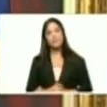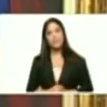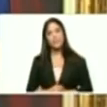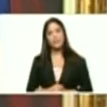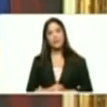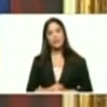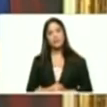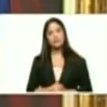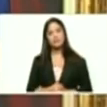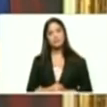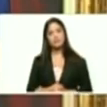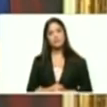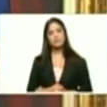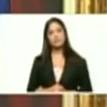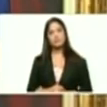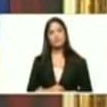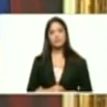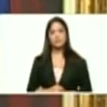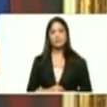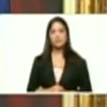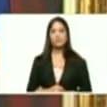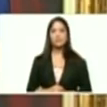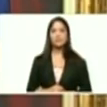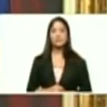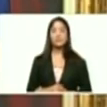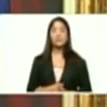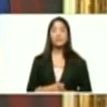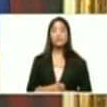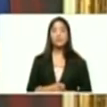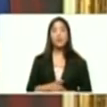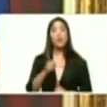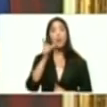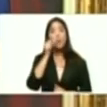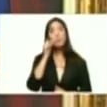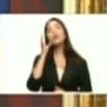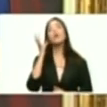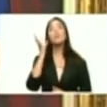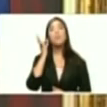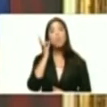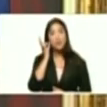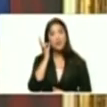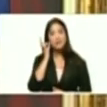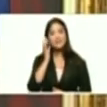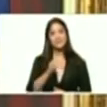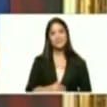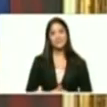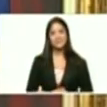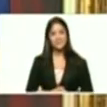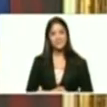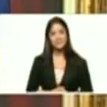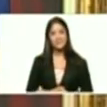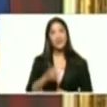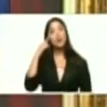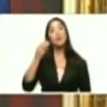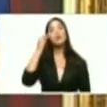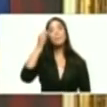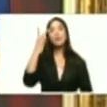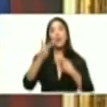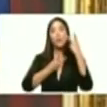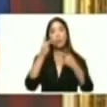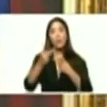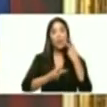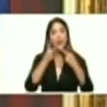en un todo, la especie de los hombres, hoy diríamos, y de las mujeres, las opiniones políticas,